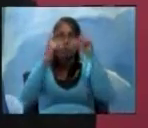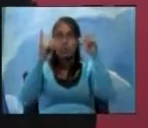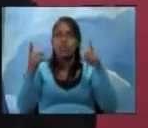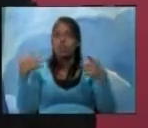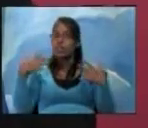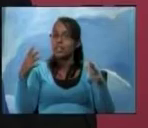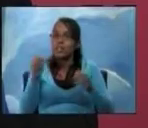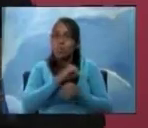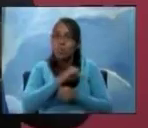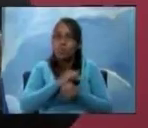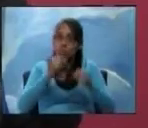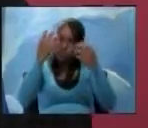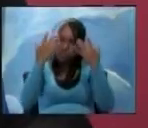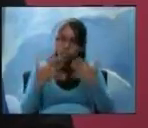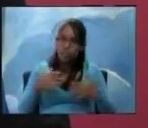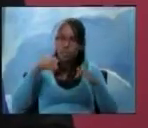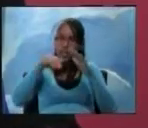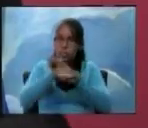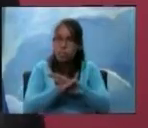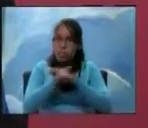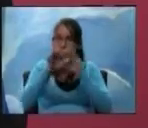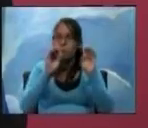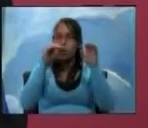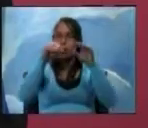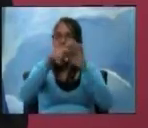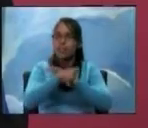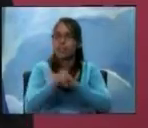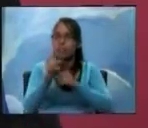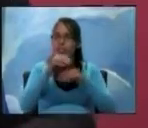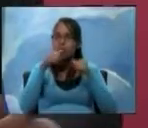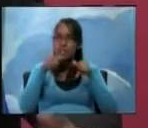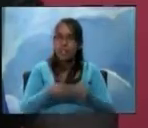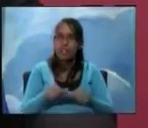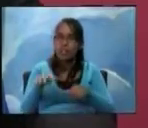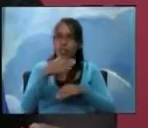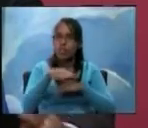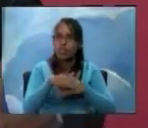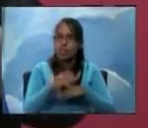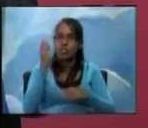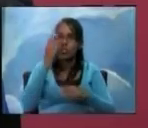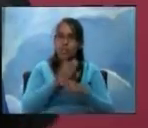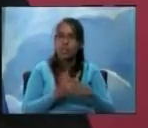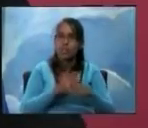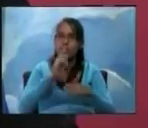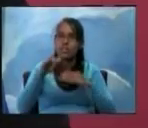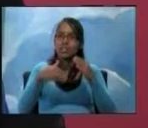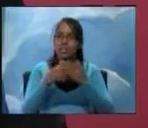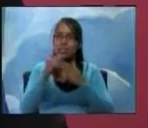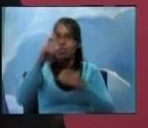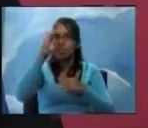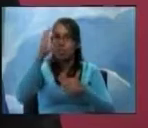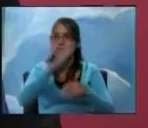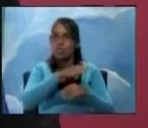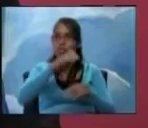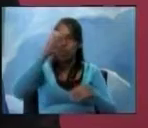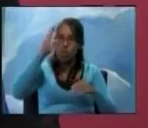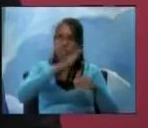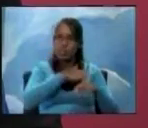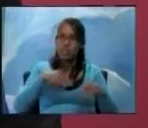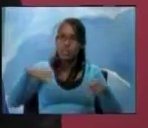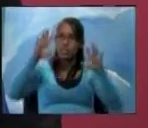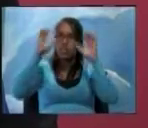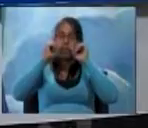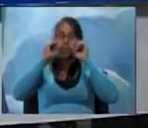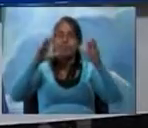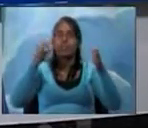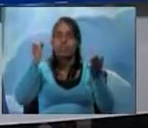temor lo invadió. Bogue mar adentro, no se quede en orilla, no llegue a media, llegue hasta donde el Señor quiere. Que Dios les bendiga y que Dios les